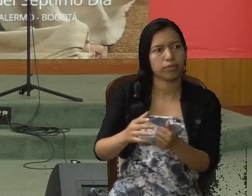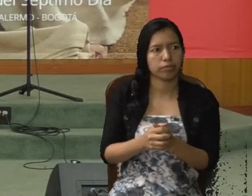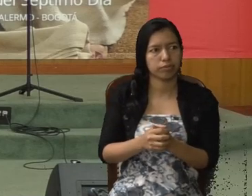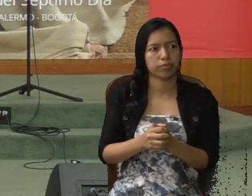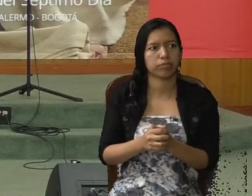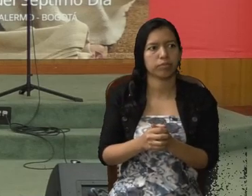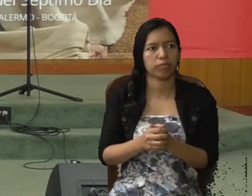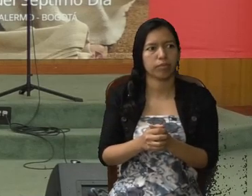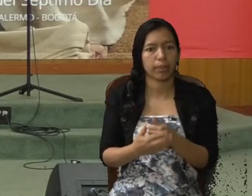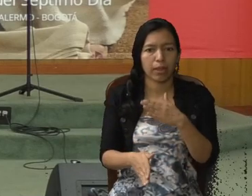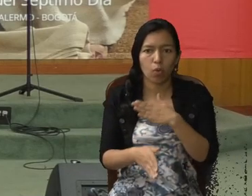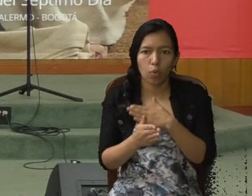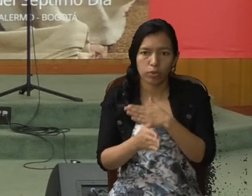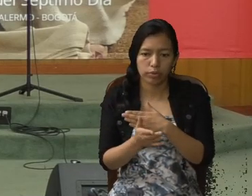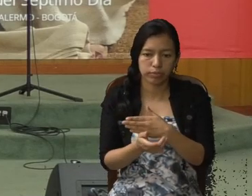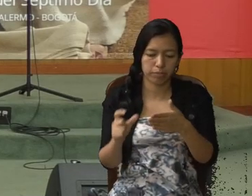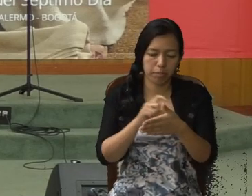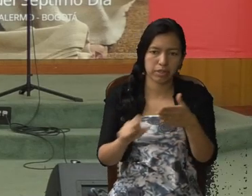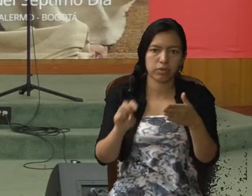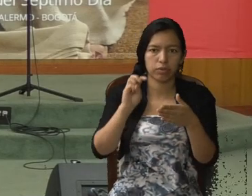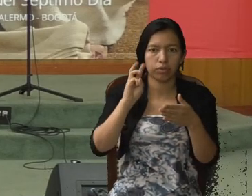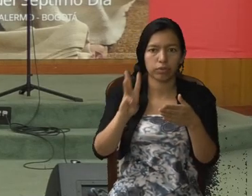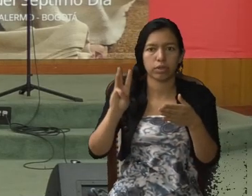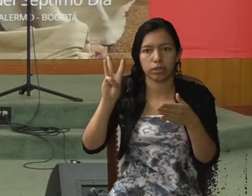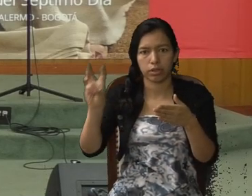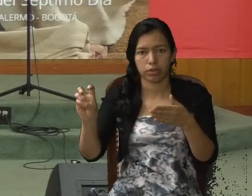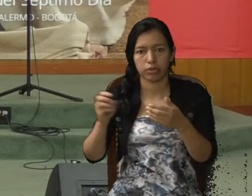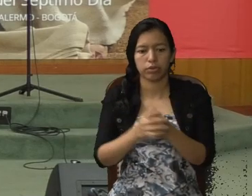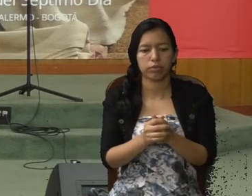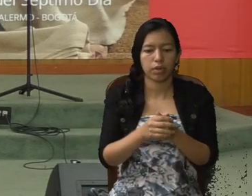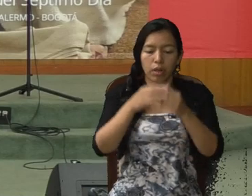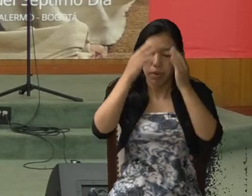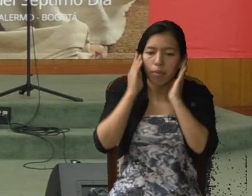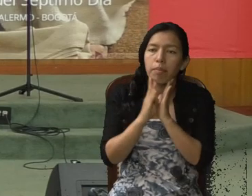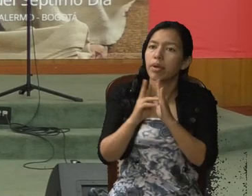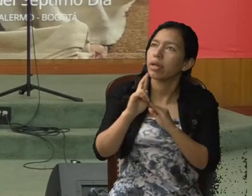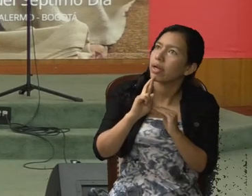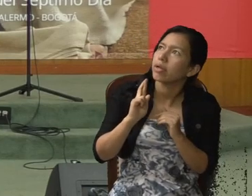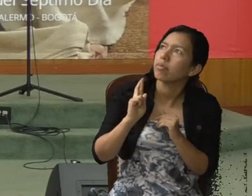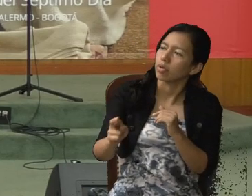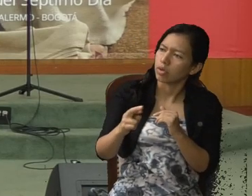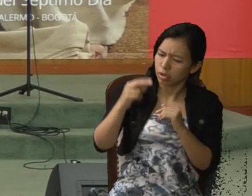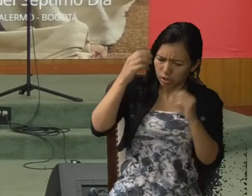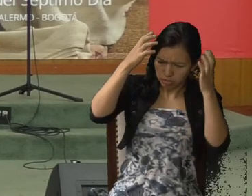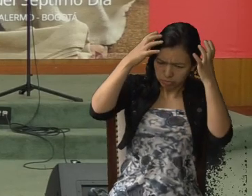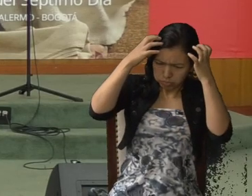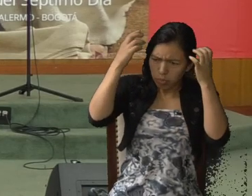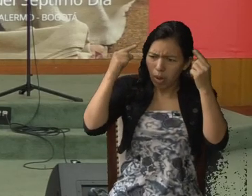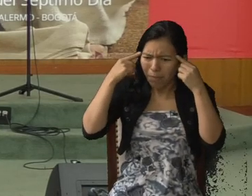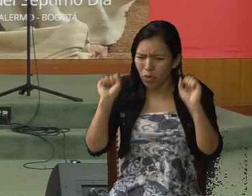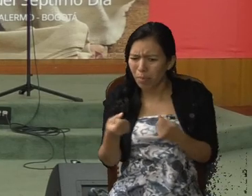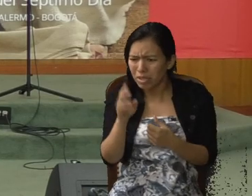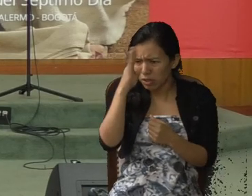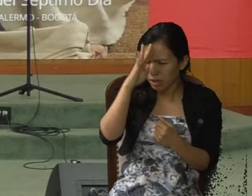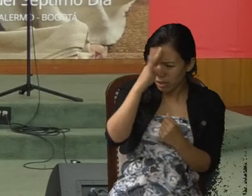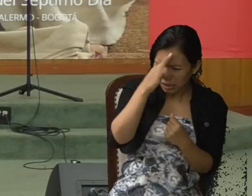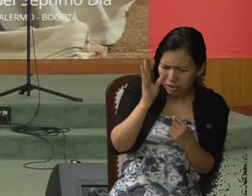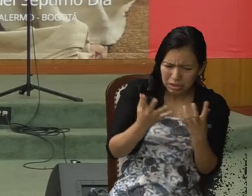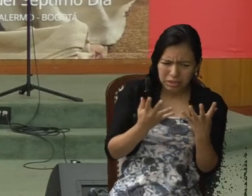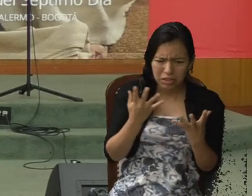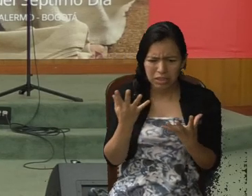en el versículo número 38. ¿Qué respondió María a pesar de poder tener su cabeza con muchas preocupaciones, con muchas